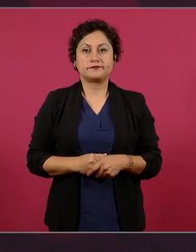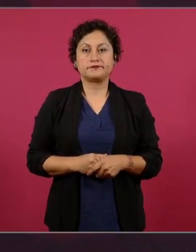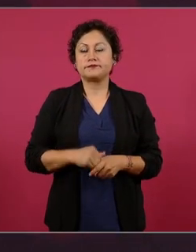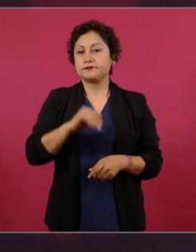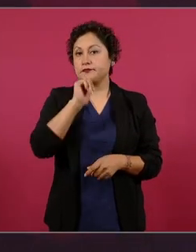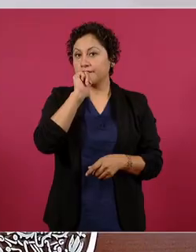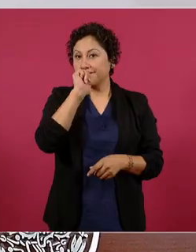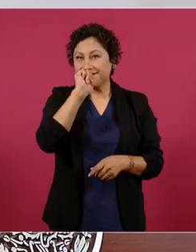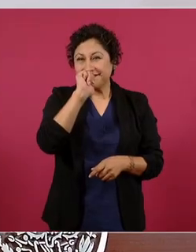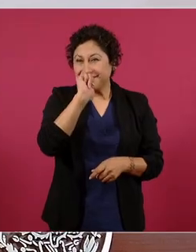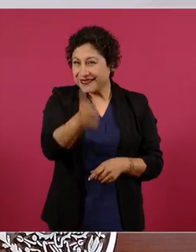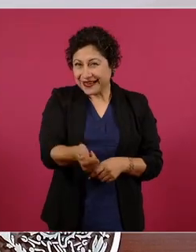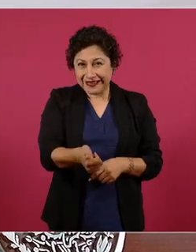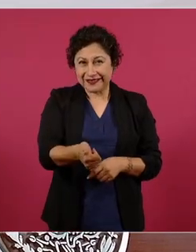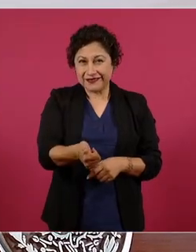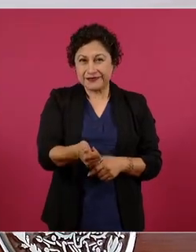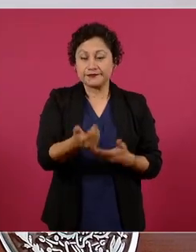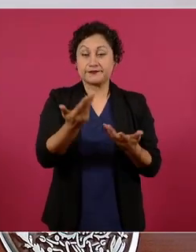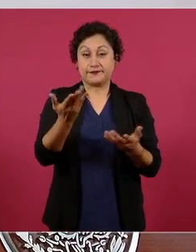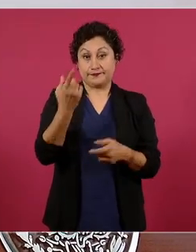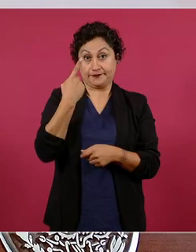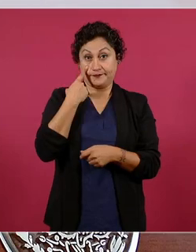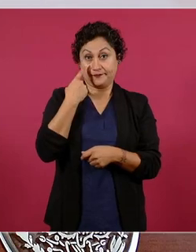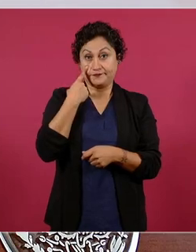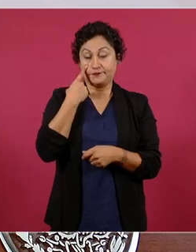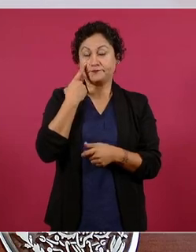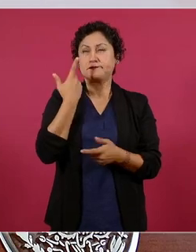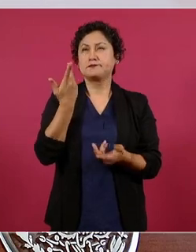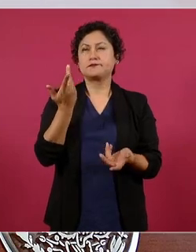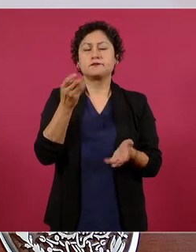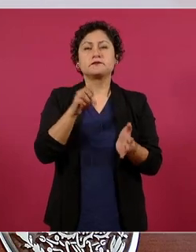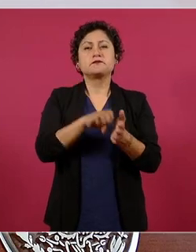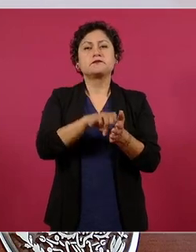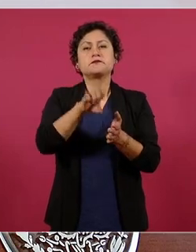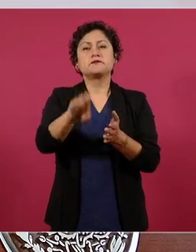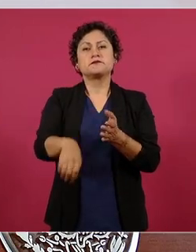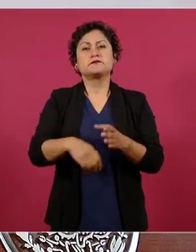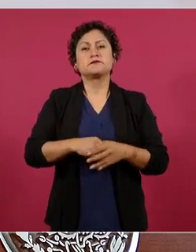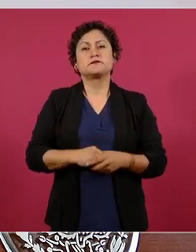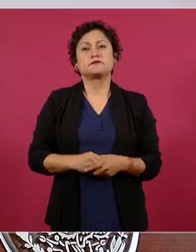Nada de que, como decía un